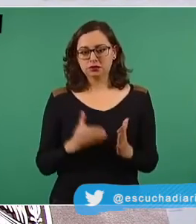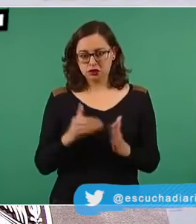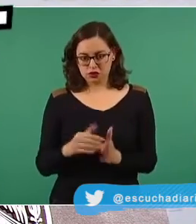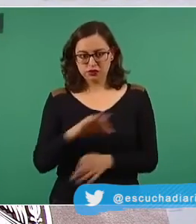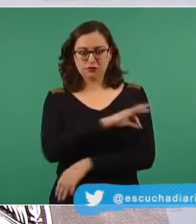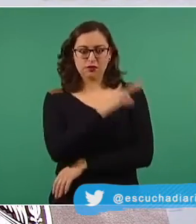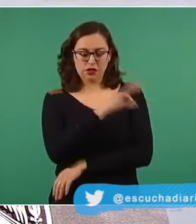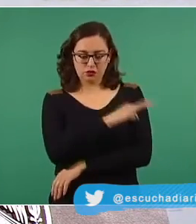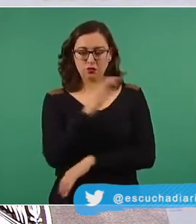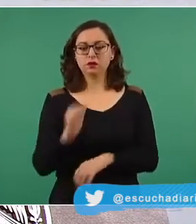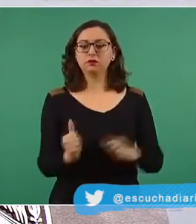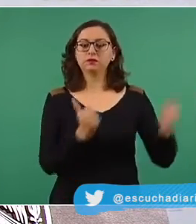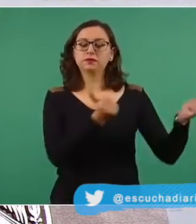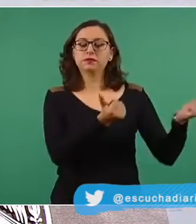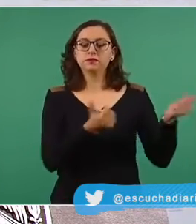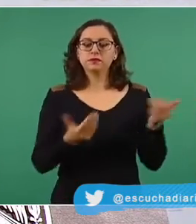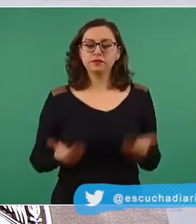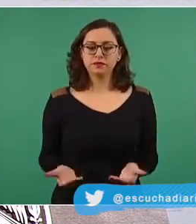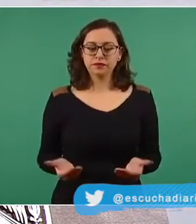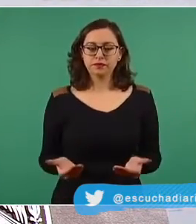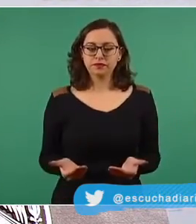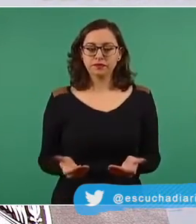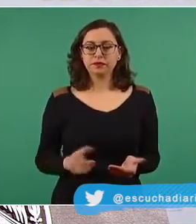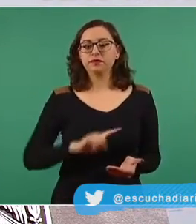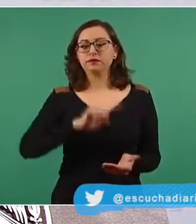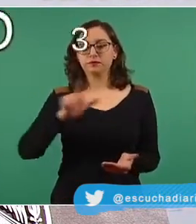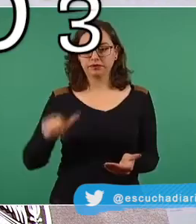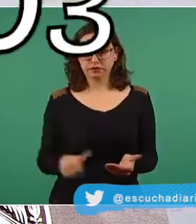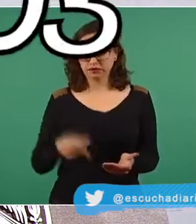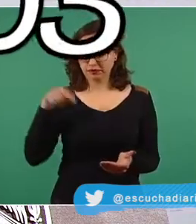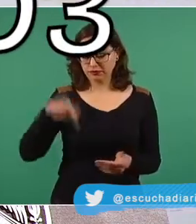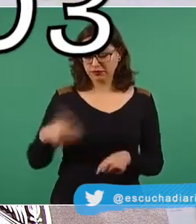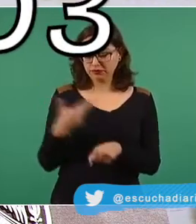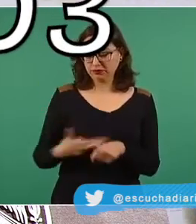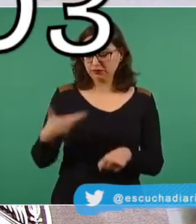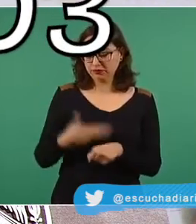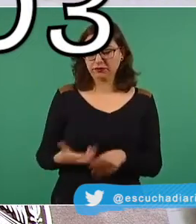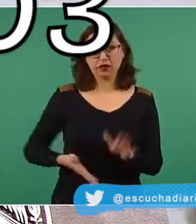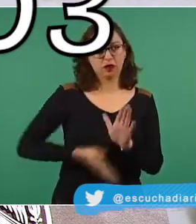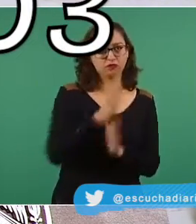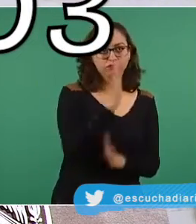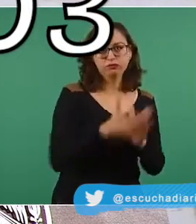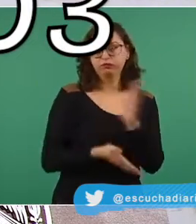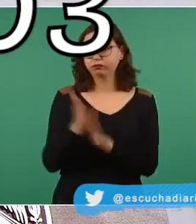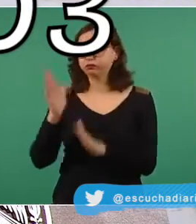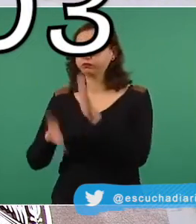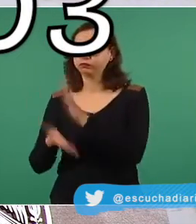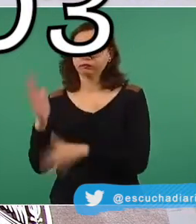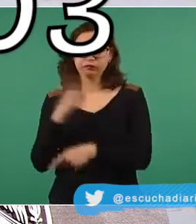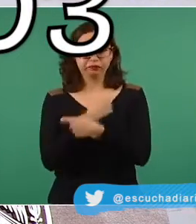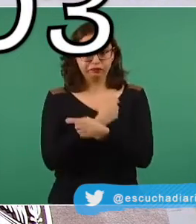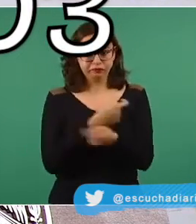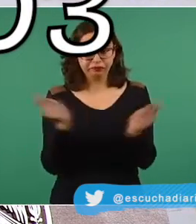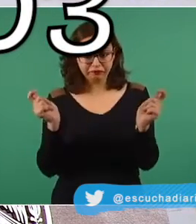166.854 dosis de vacunas contra COVID-19 y en todo el país se han aplicado